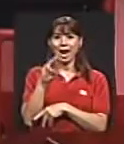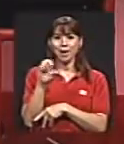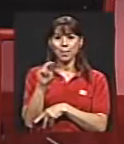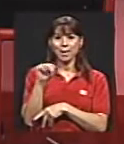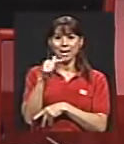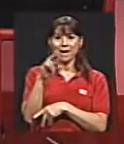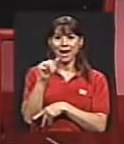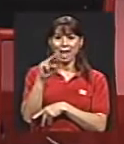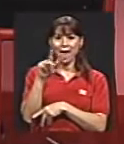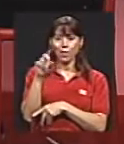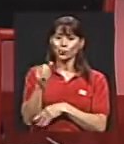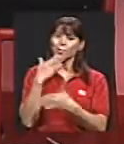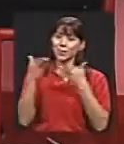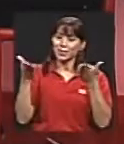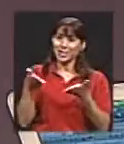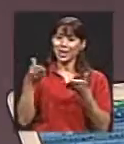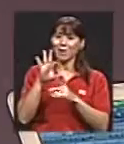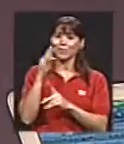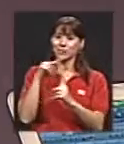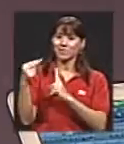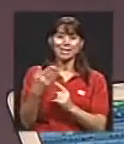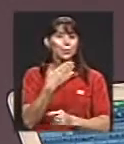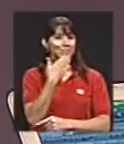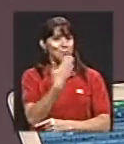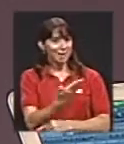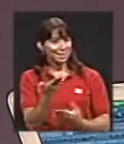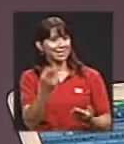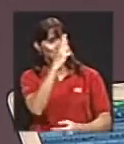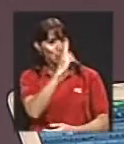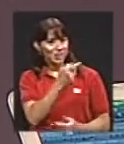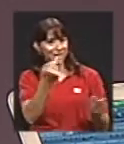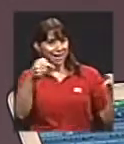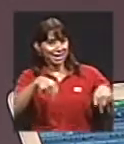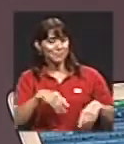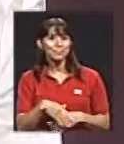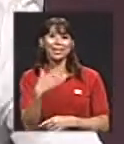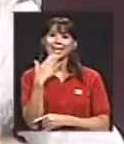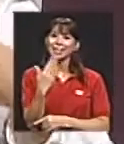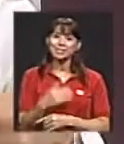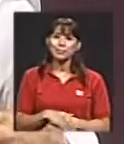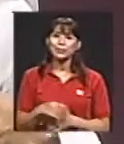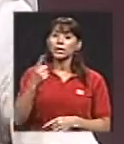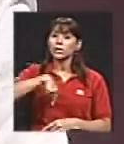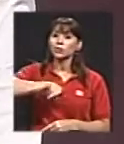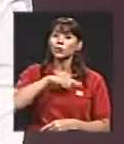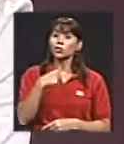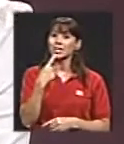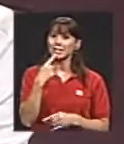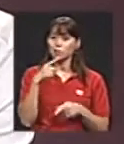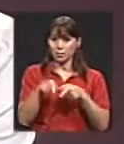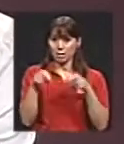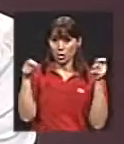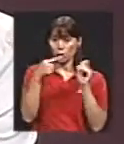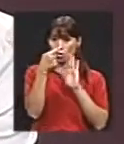bienvenida en el carmen aquí a puntos de vista muchísimas gracias es un honor estar activa gracias nosotros decimos en portada no de